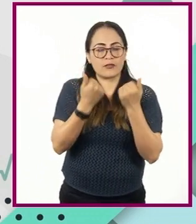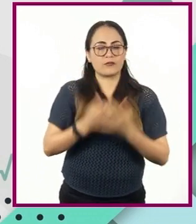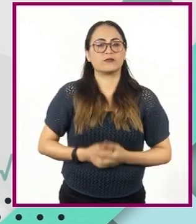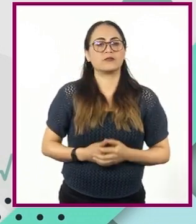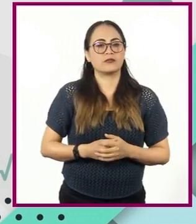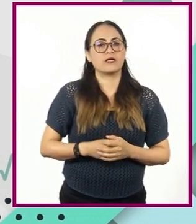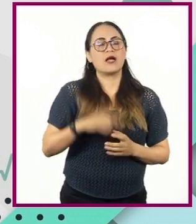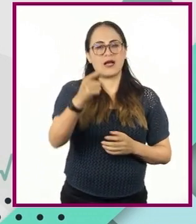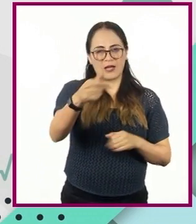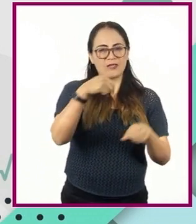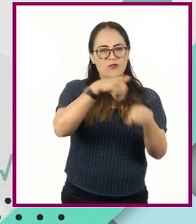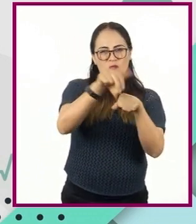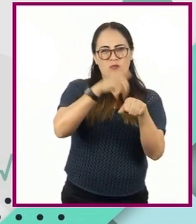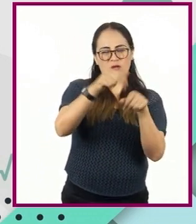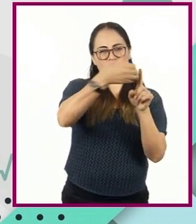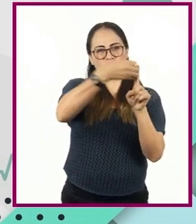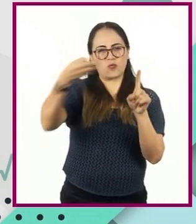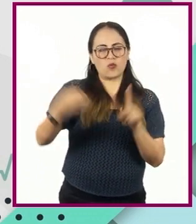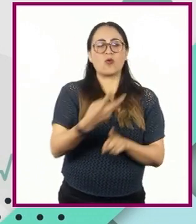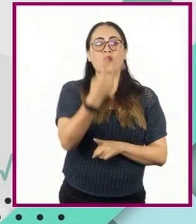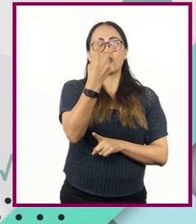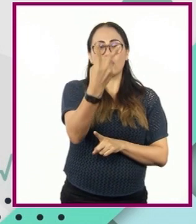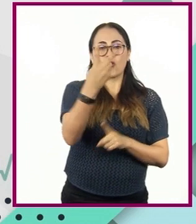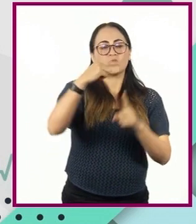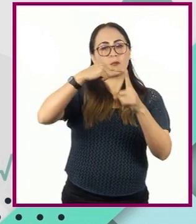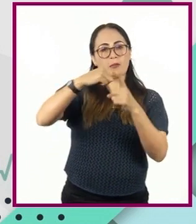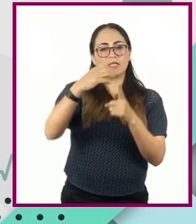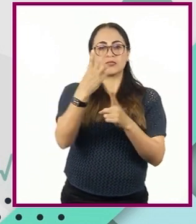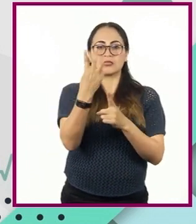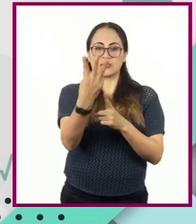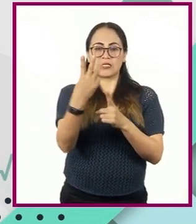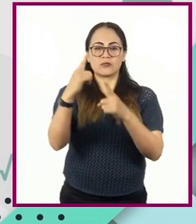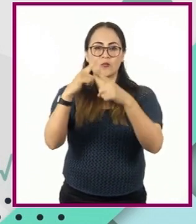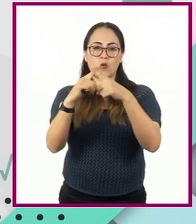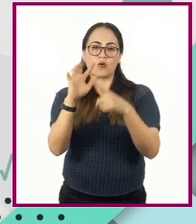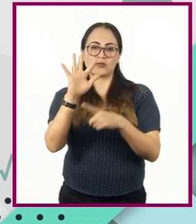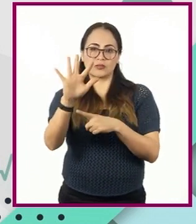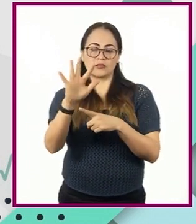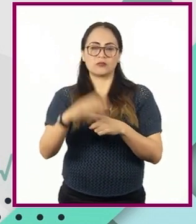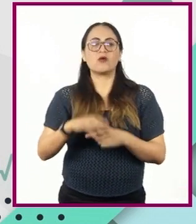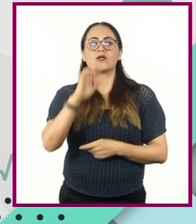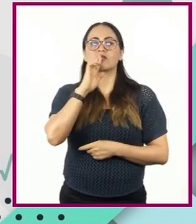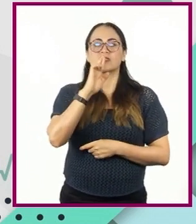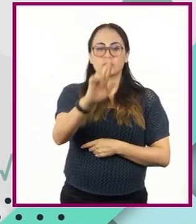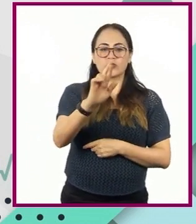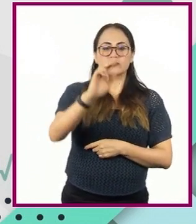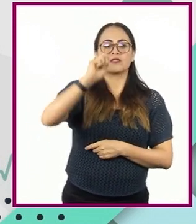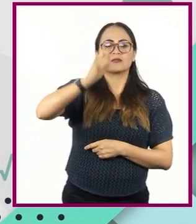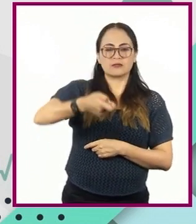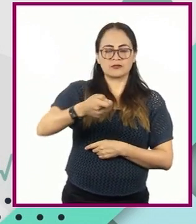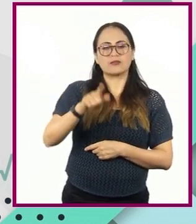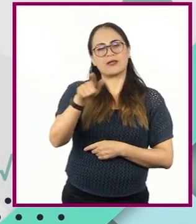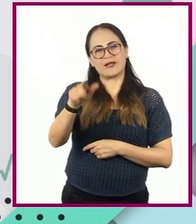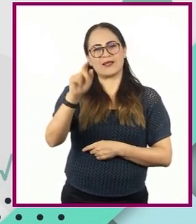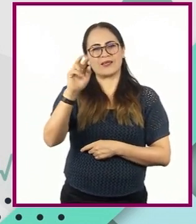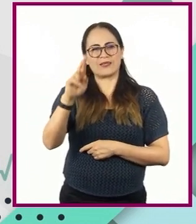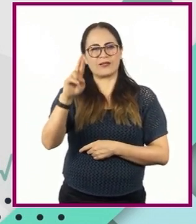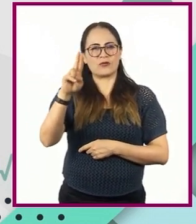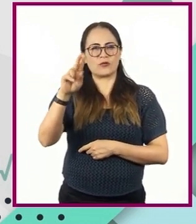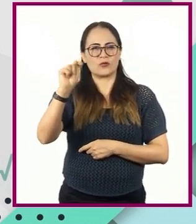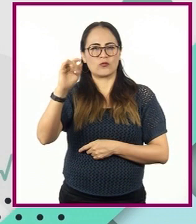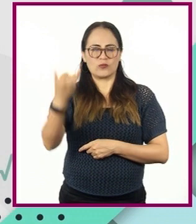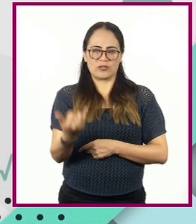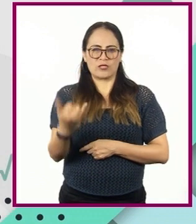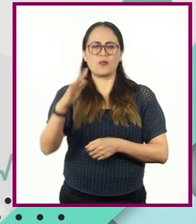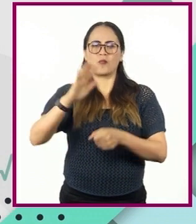la oración numérica 2 más 3 por 5, el resultado correcto es el que obtuvo Ruthie, ya que, por